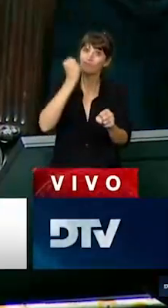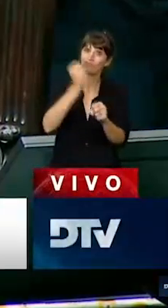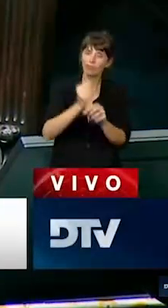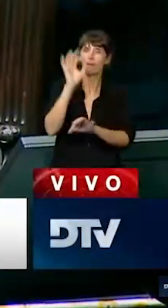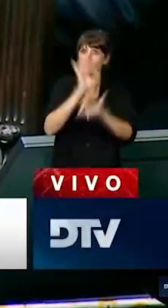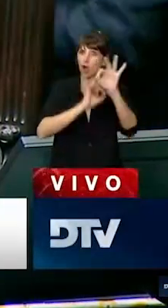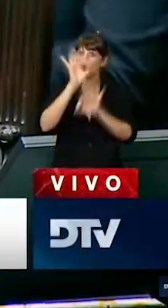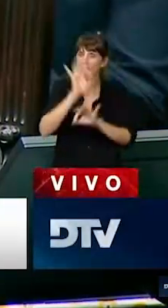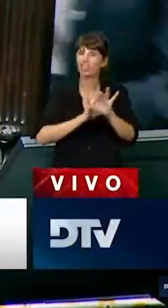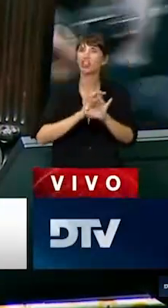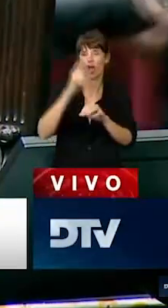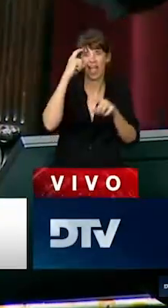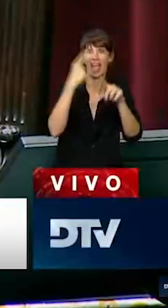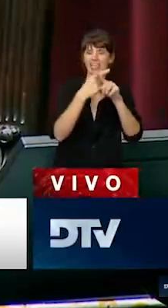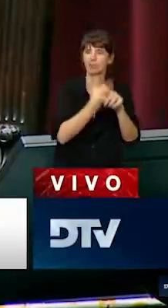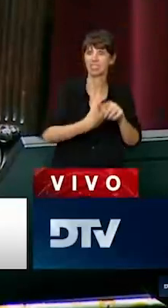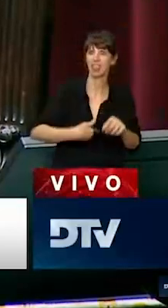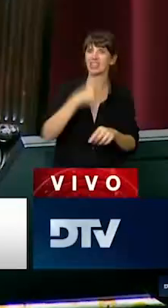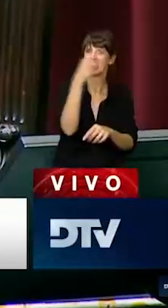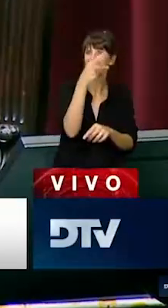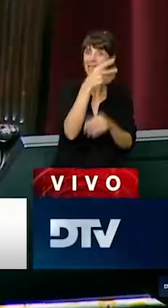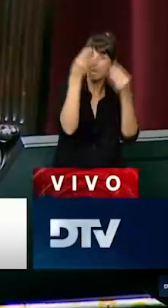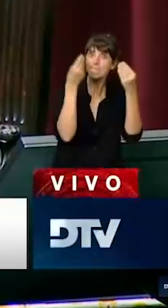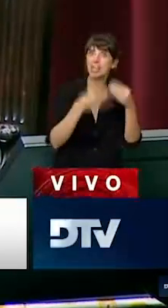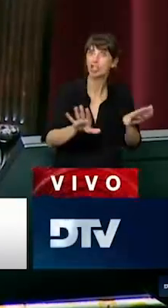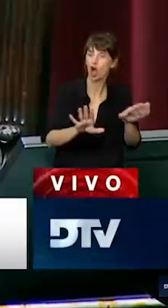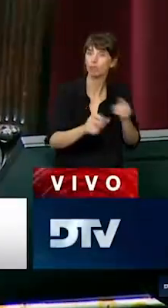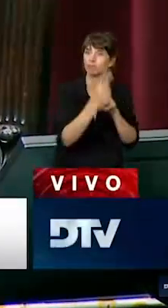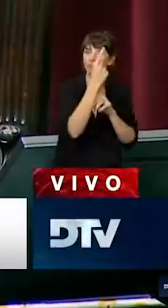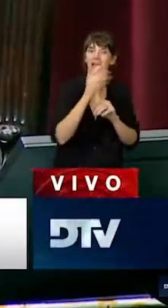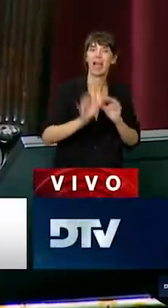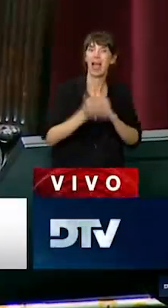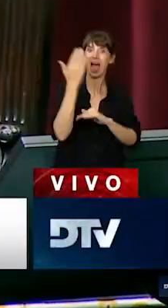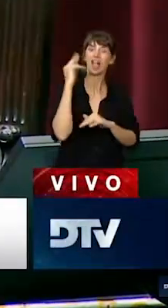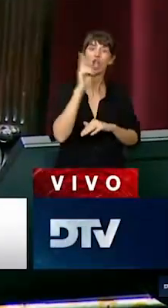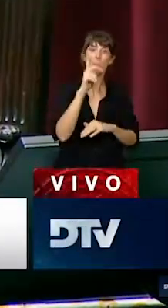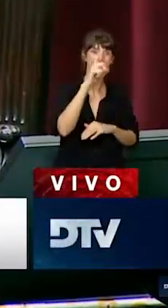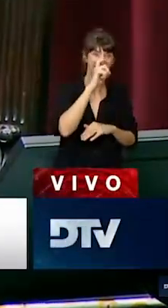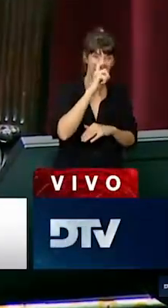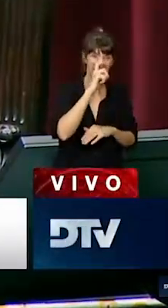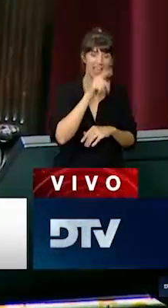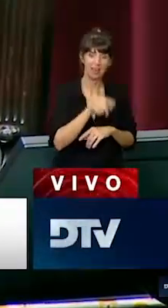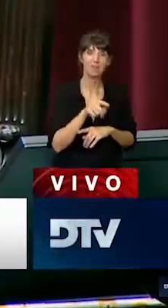proyecto. Lo empezó el expresidente Néstor Kirchner en el año 2007 y la verdad que